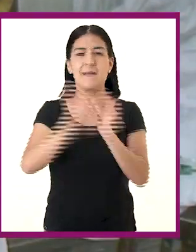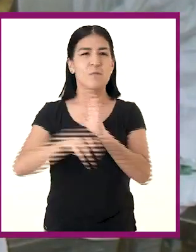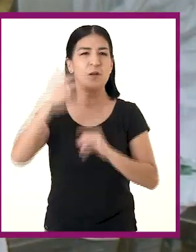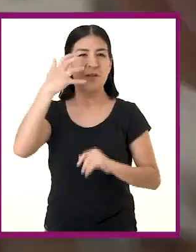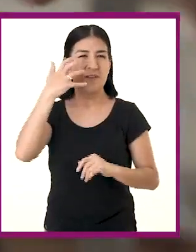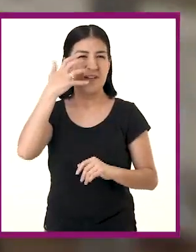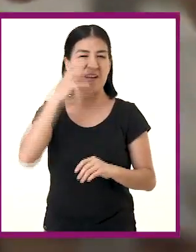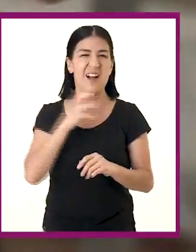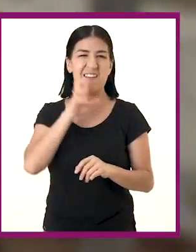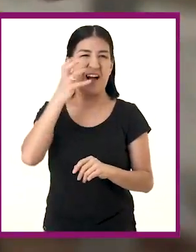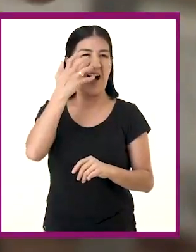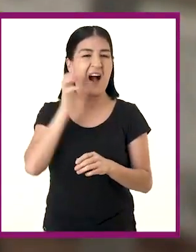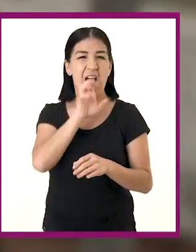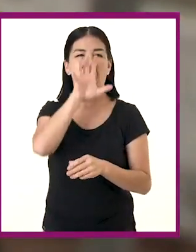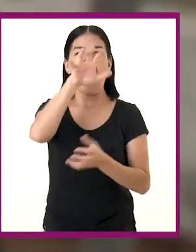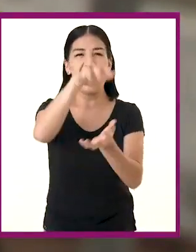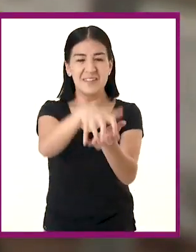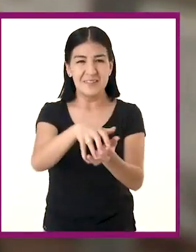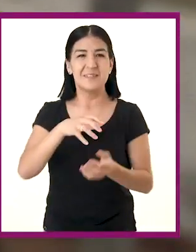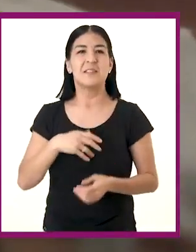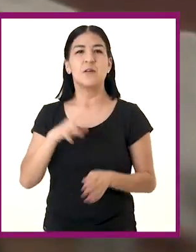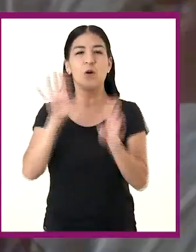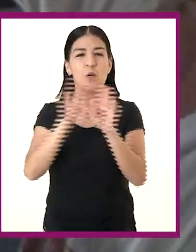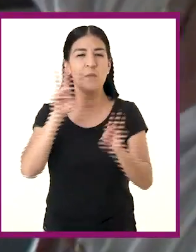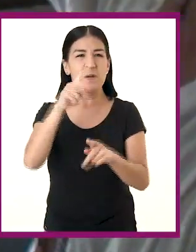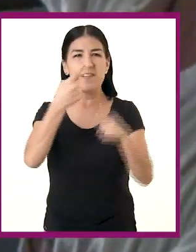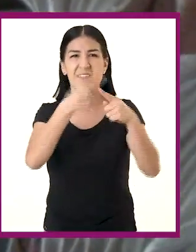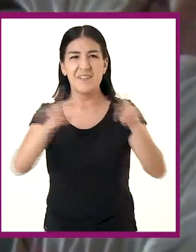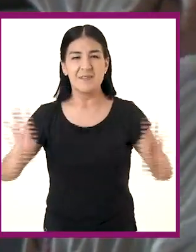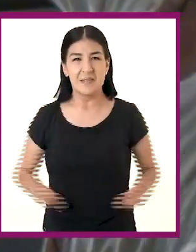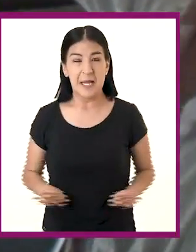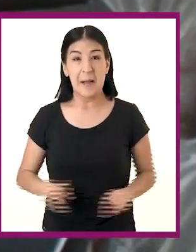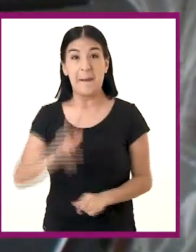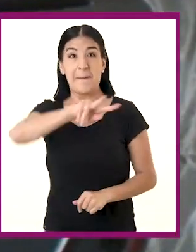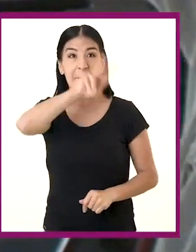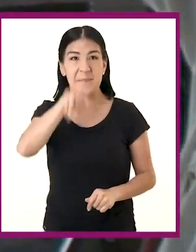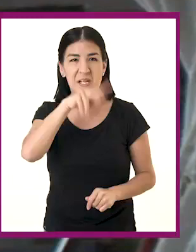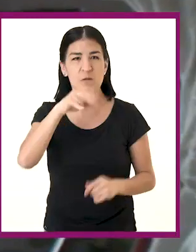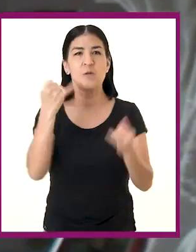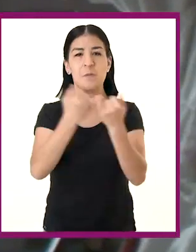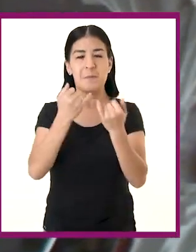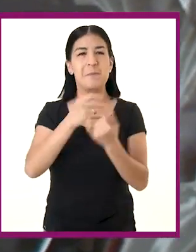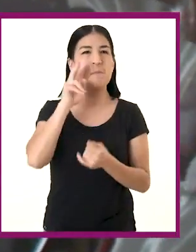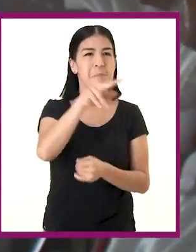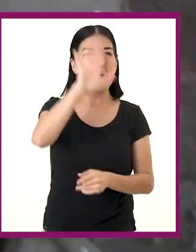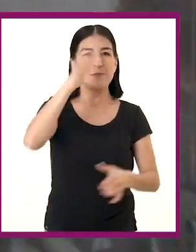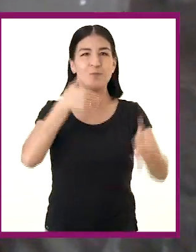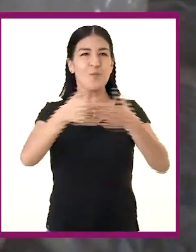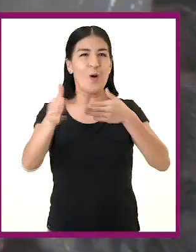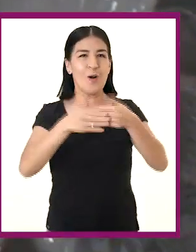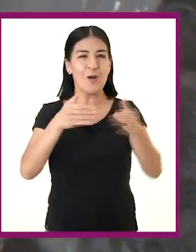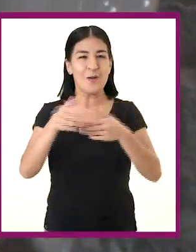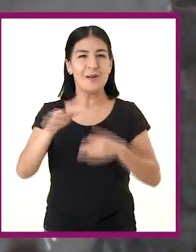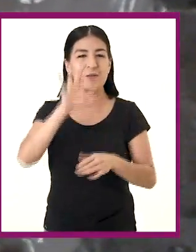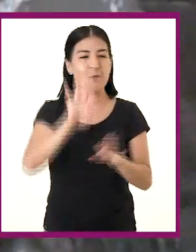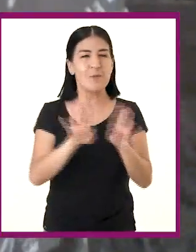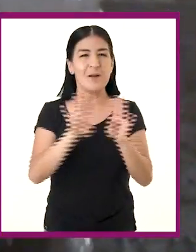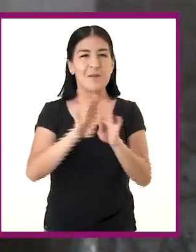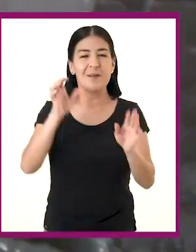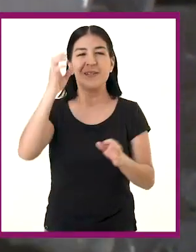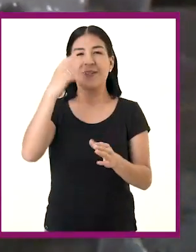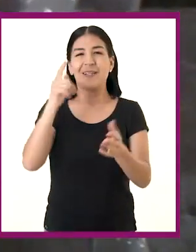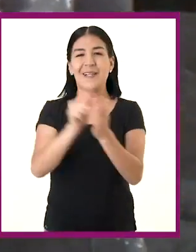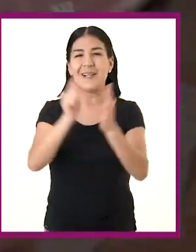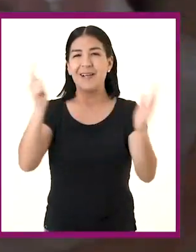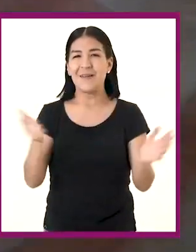variados. El dragón, por ejemplo, tiene un estilo proveniente de las dinastías Ming, mientras que la víbora es mucho más